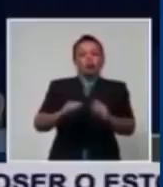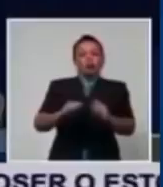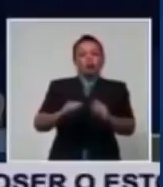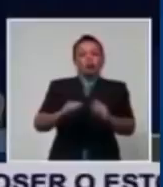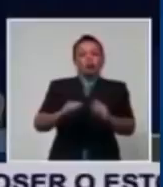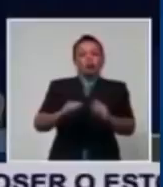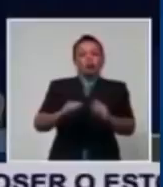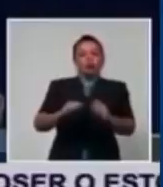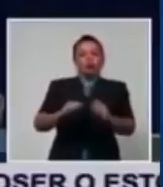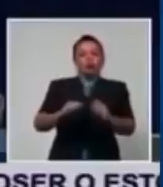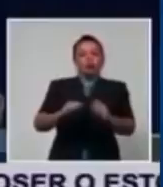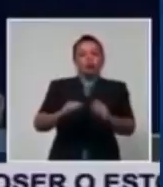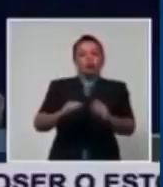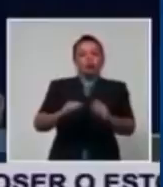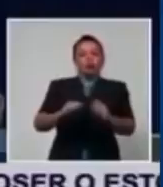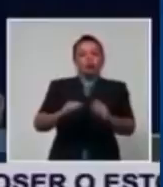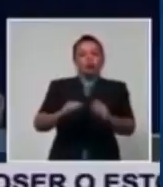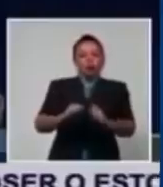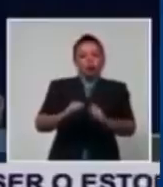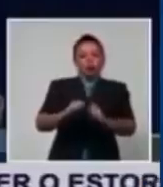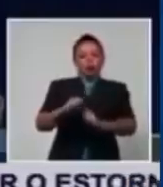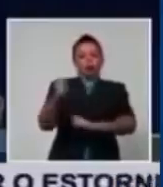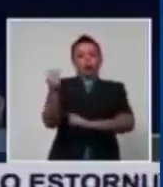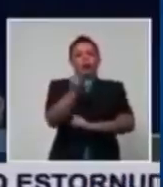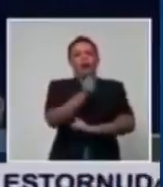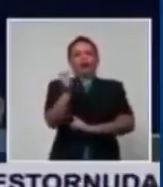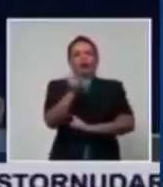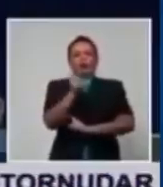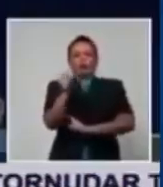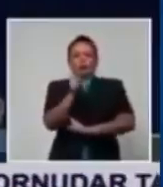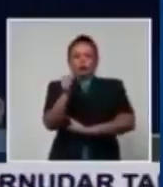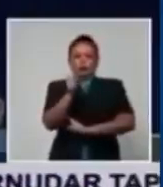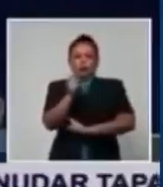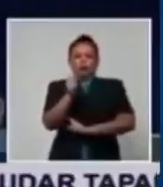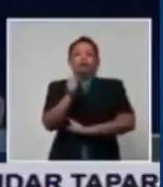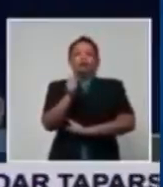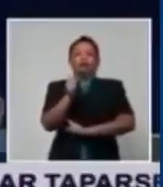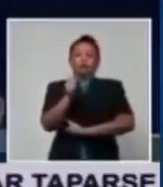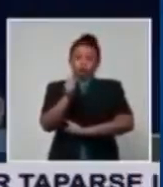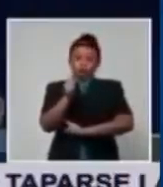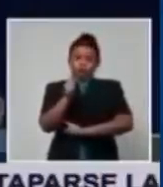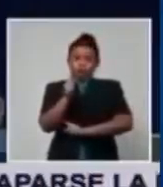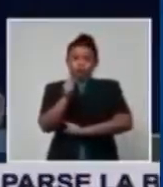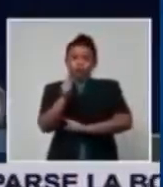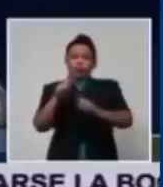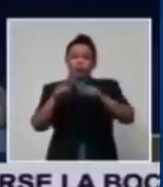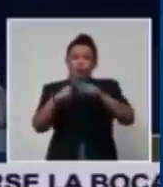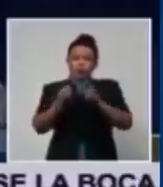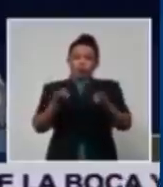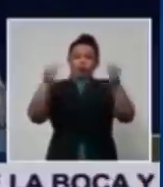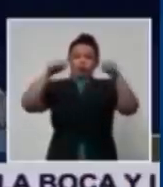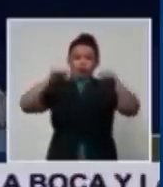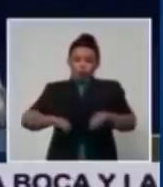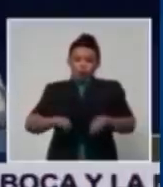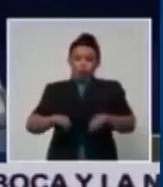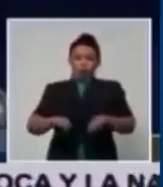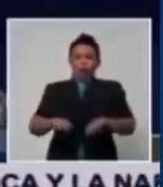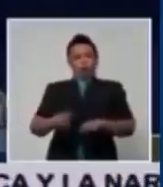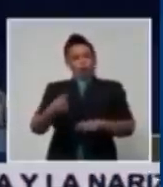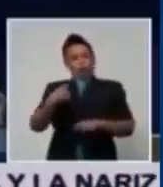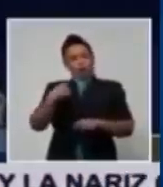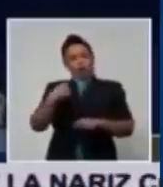no es, de verdad, García Fría. Deja ver. Tengo en cuenta que este era un paciente que no tenía